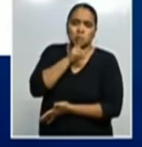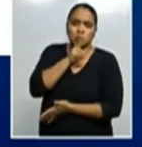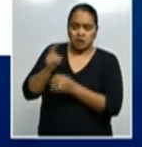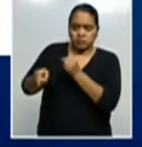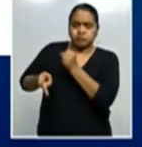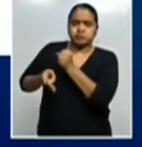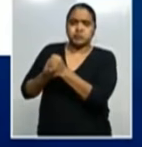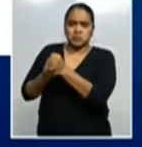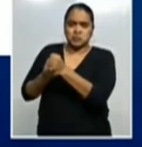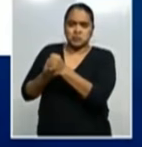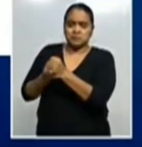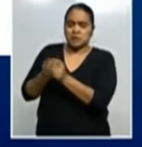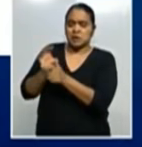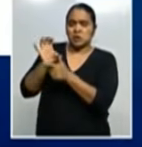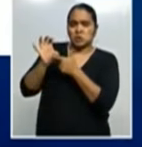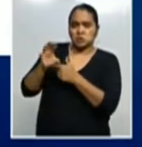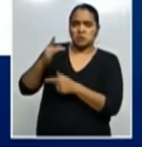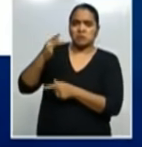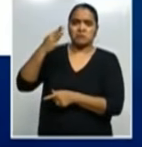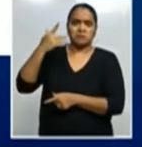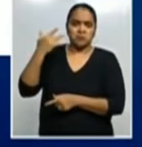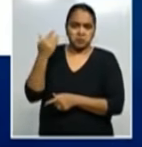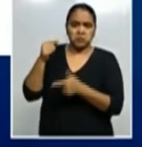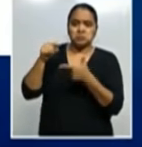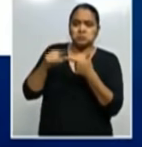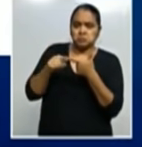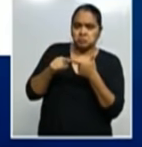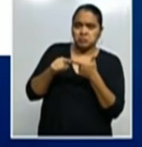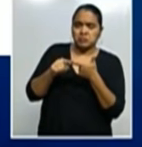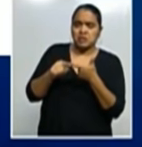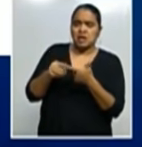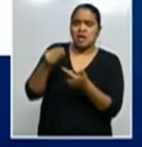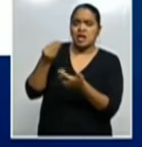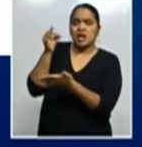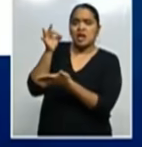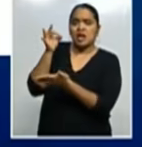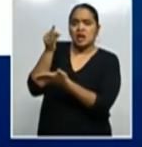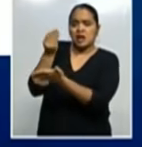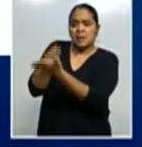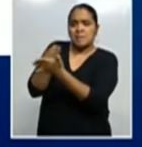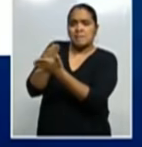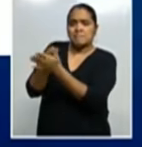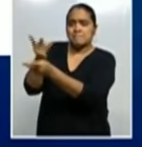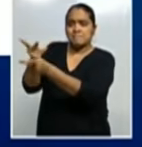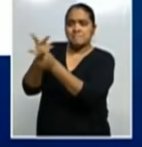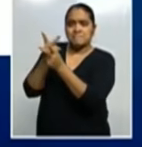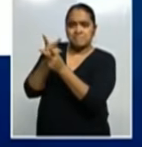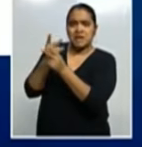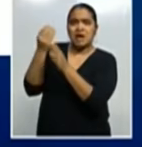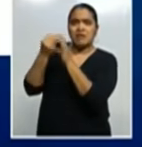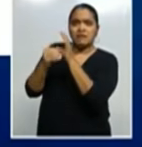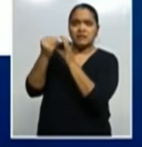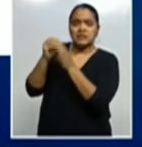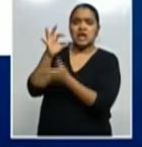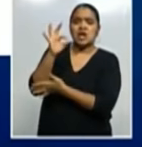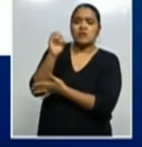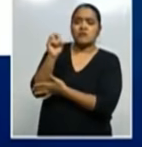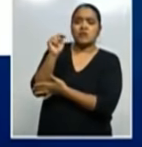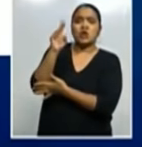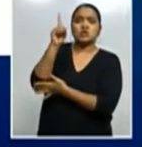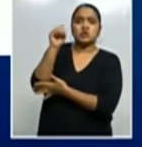tomando, como la facilidad crediticia primera que nos dio el fondo, y ahora el tema de fondo de garantías por